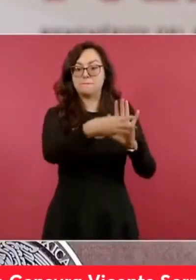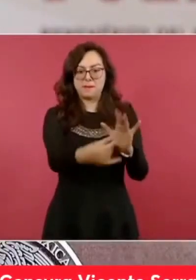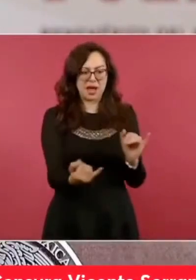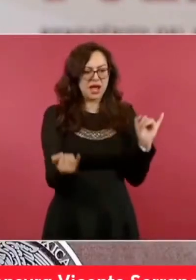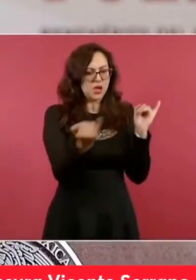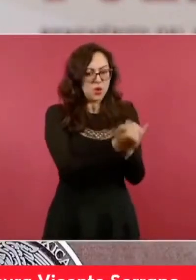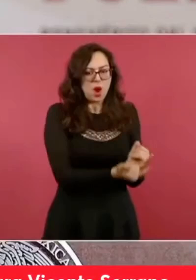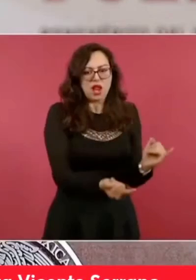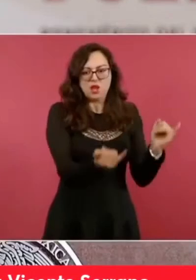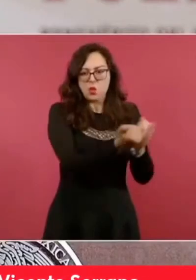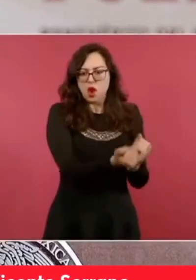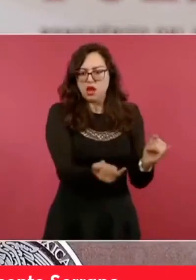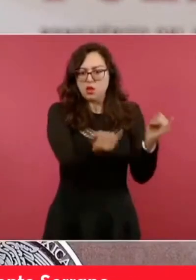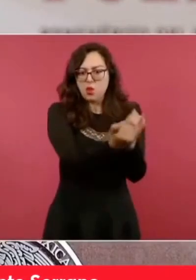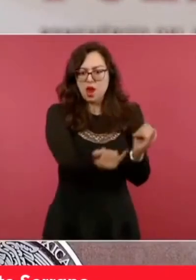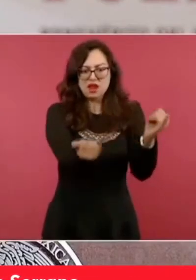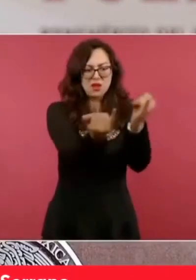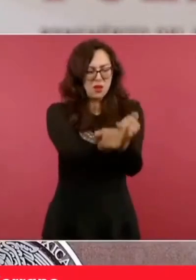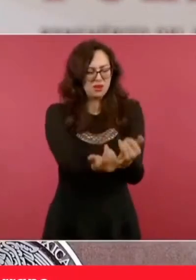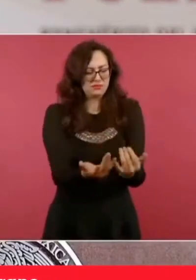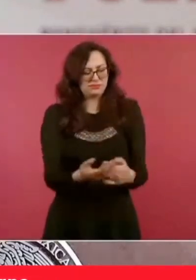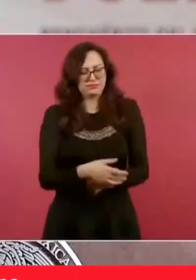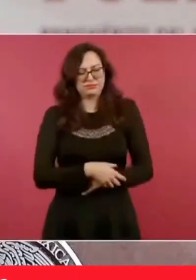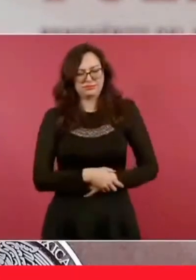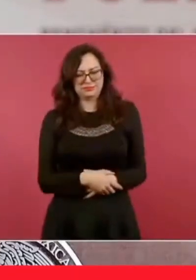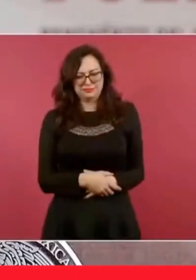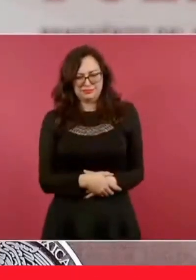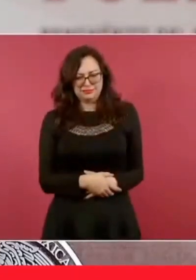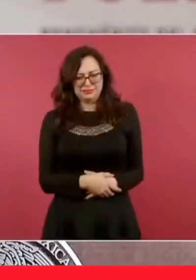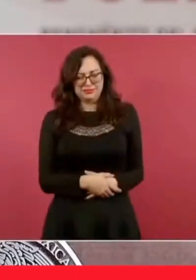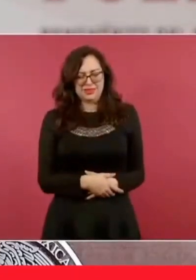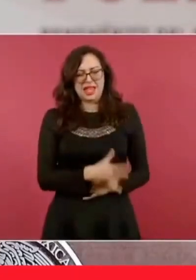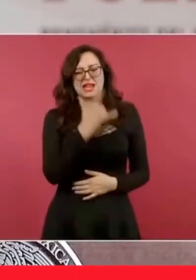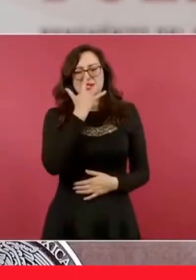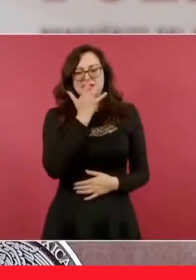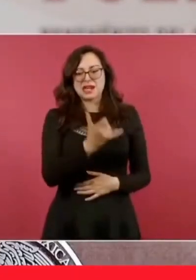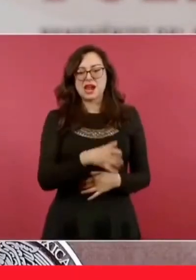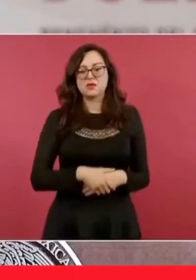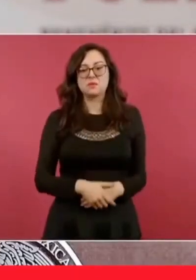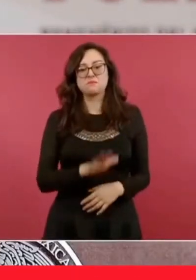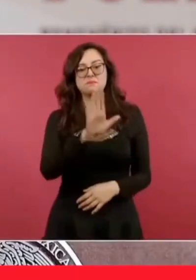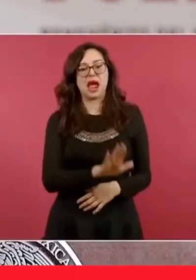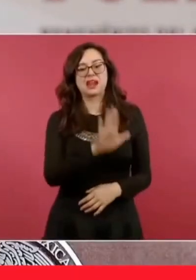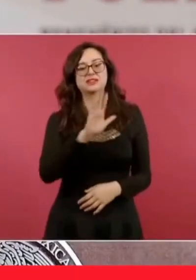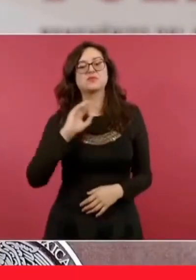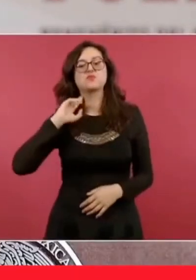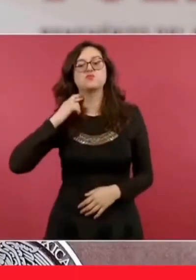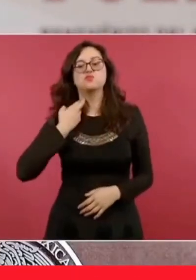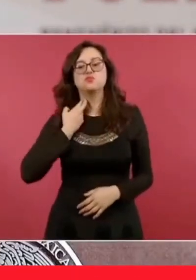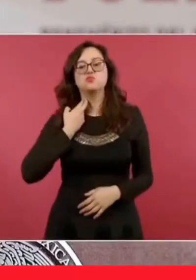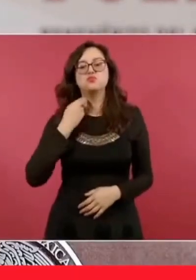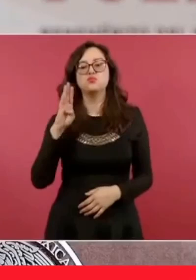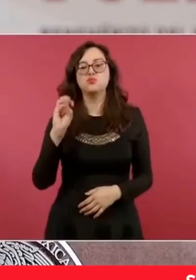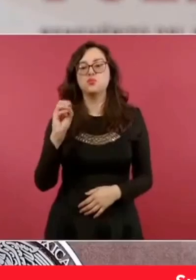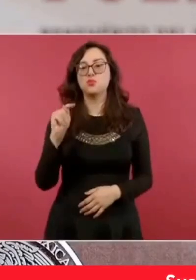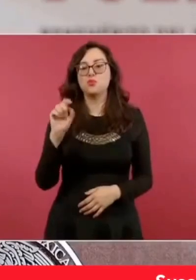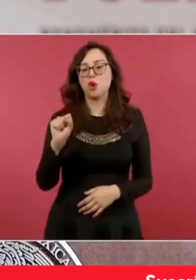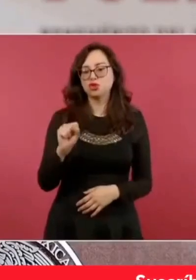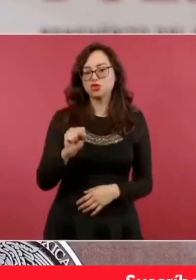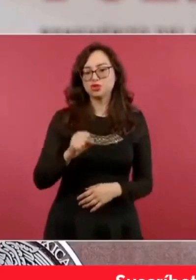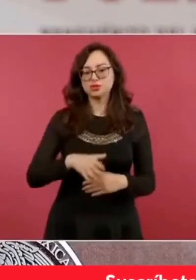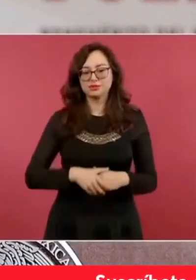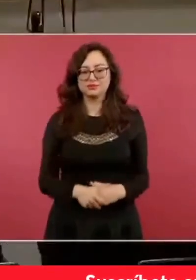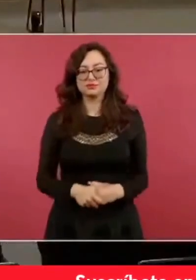parafraseando una idea original. ¿No les parece como similar a lo que hacen con los bots? A esa postura se